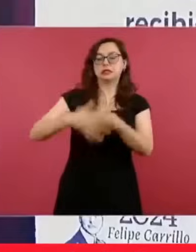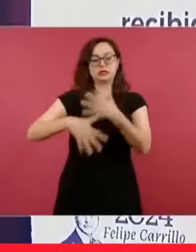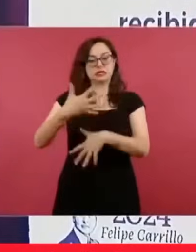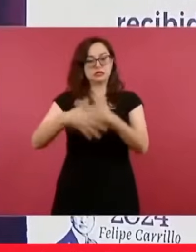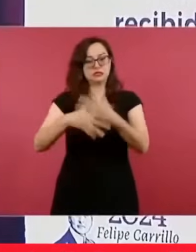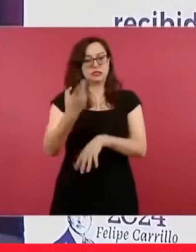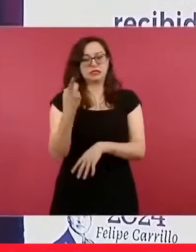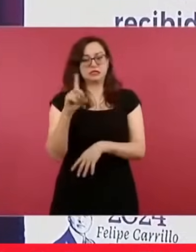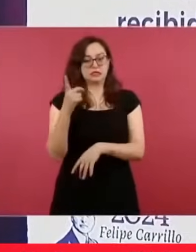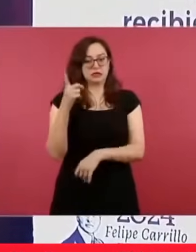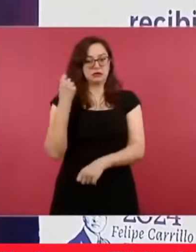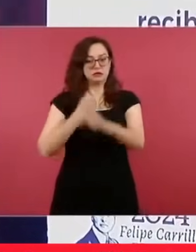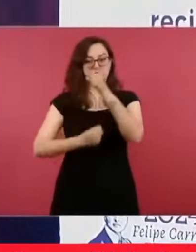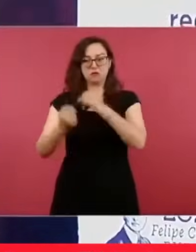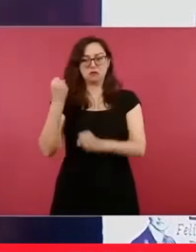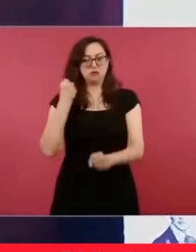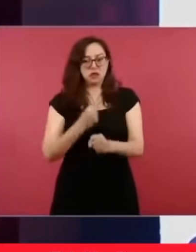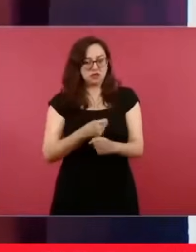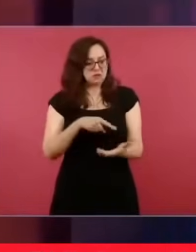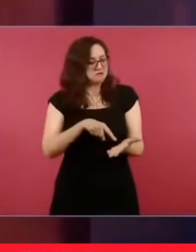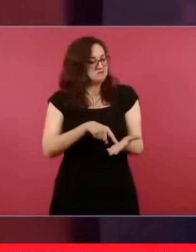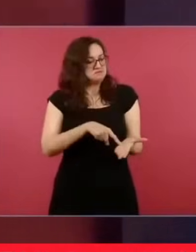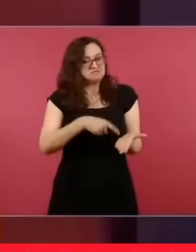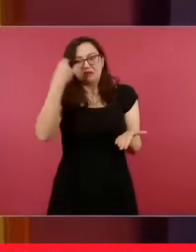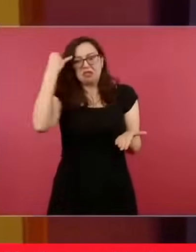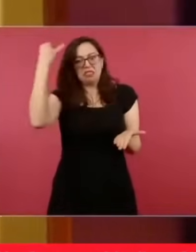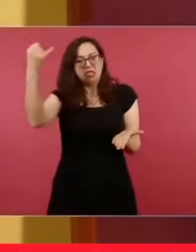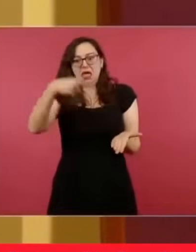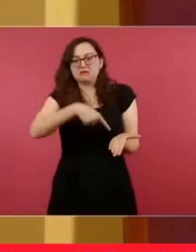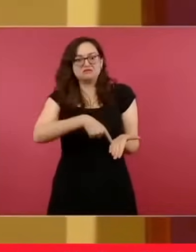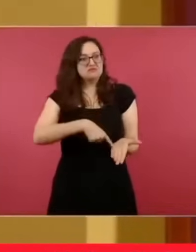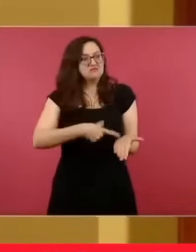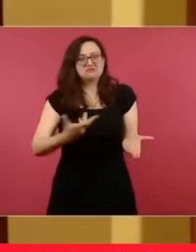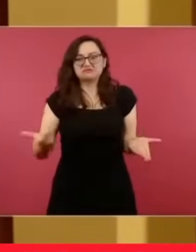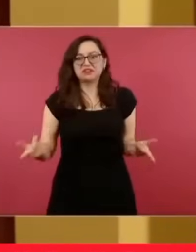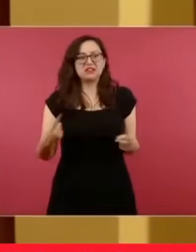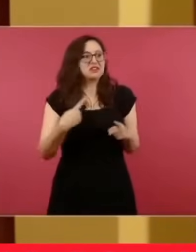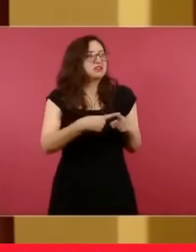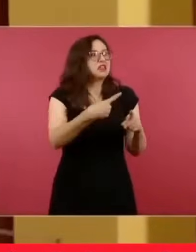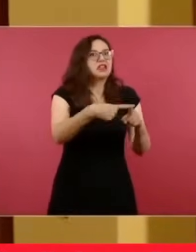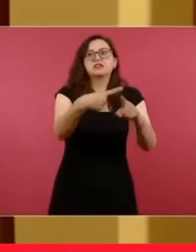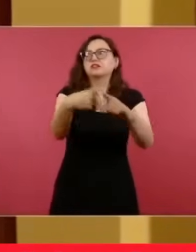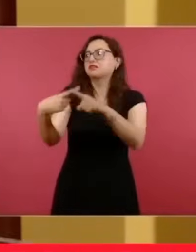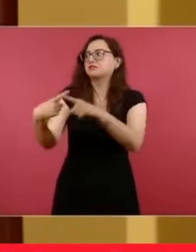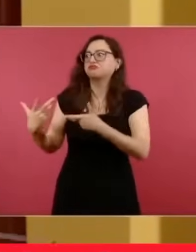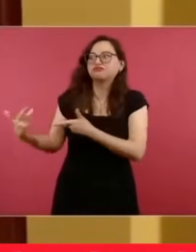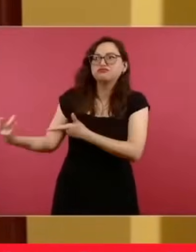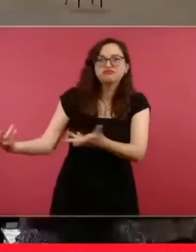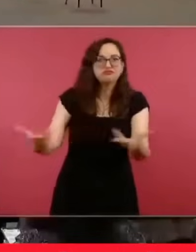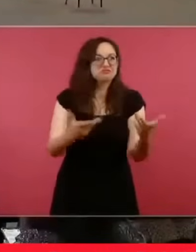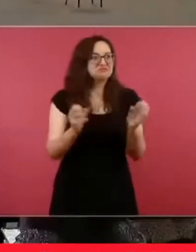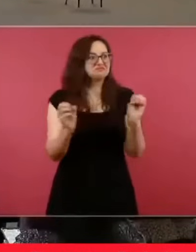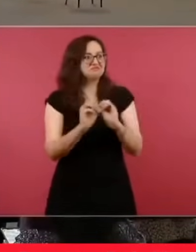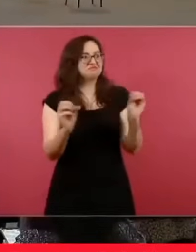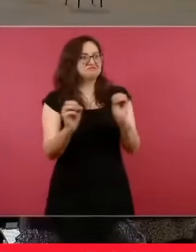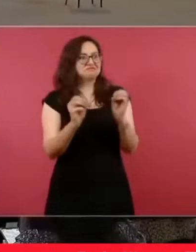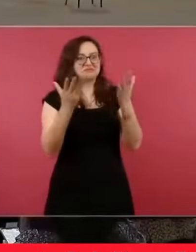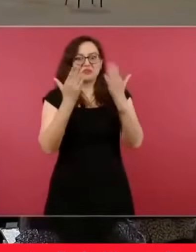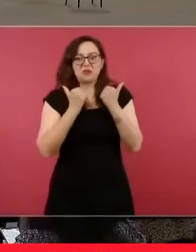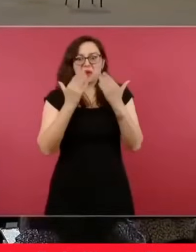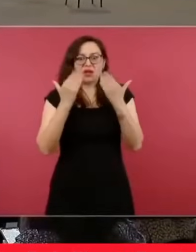porque no encontró elementos de responsabilidad, fue una denuncia anónima. Esta es la respuesta para Yesenia, y quiero